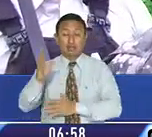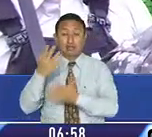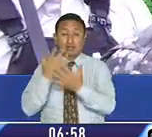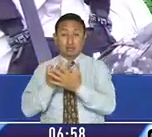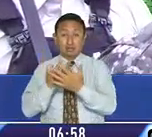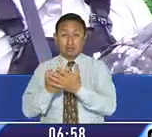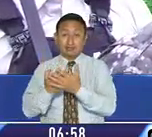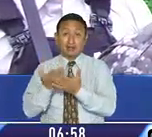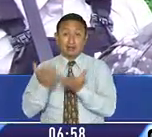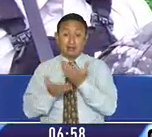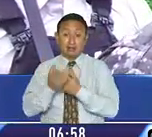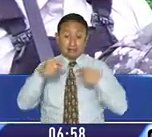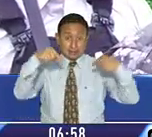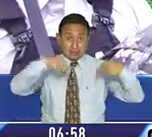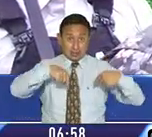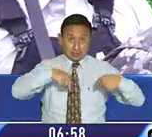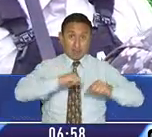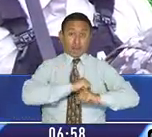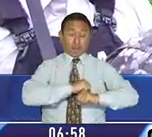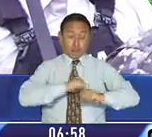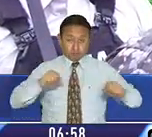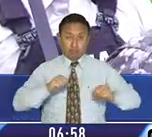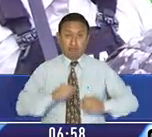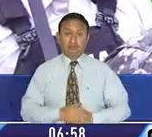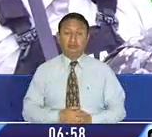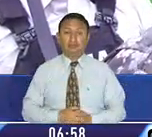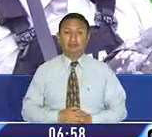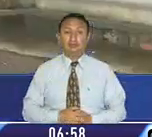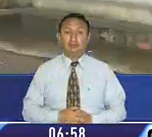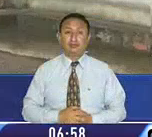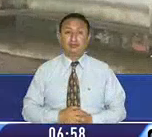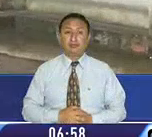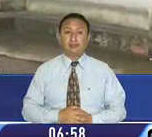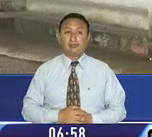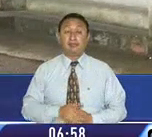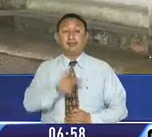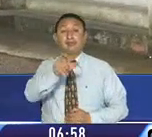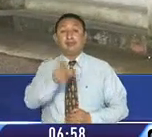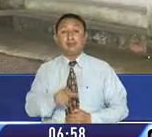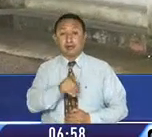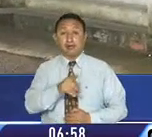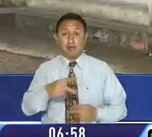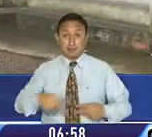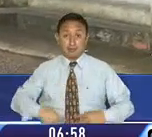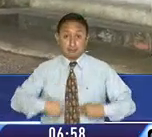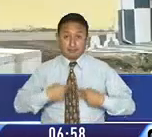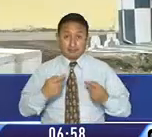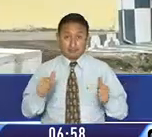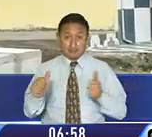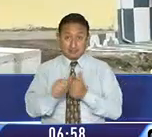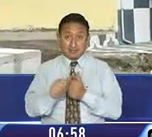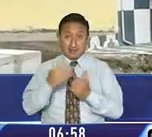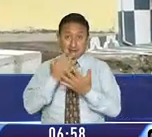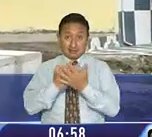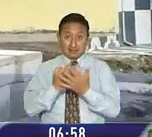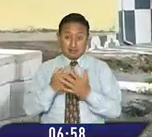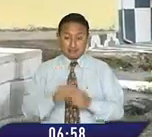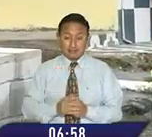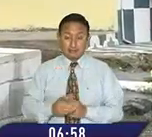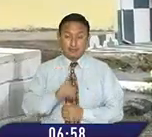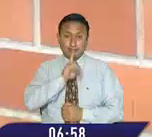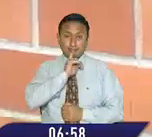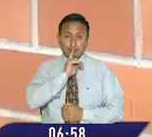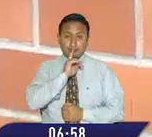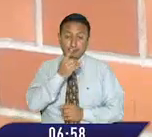pronto eso es lo que se intentó hacer. Quienes viven cerca del centro de privación de libertad prefieren cerrar sus